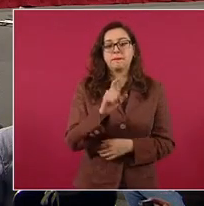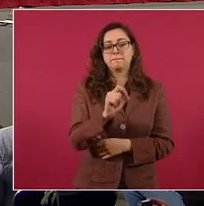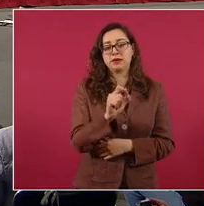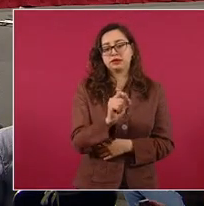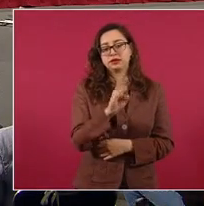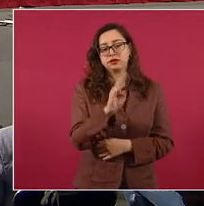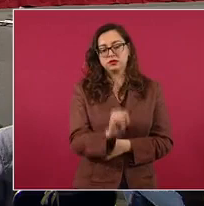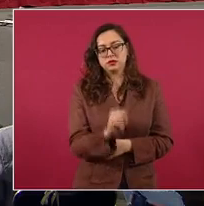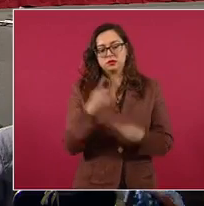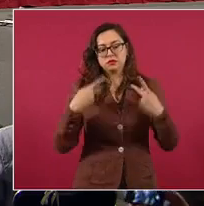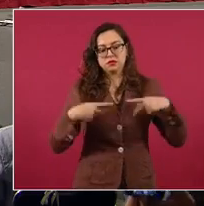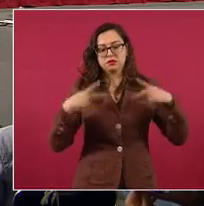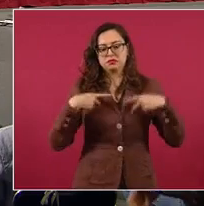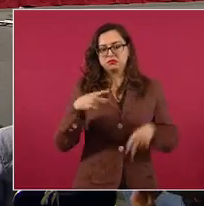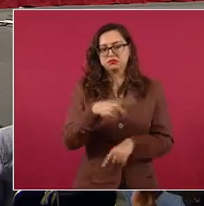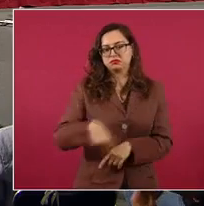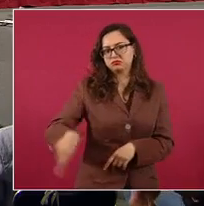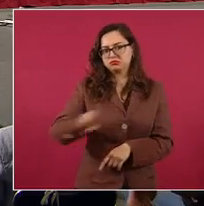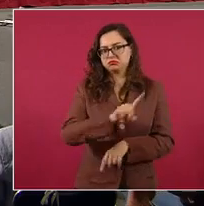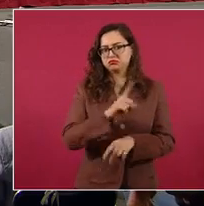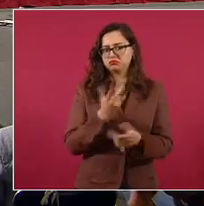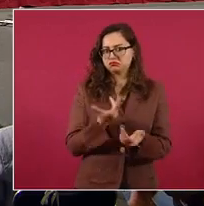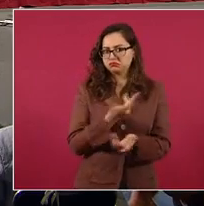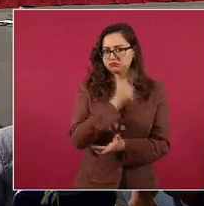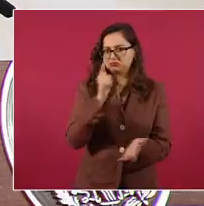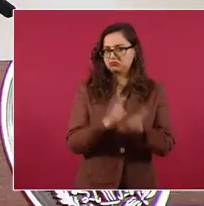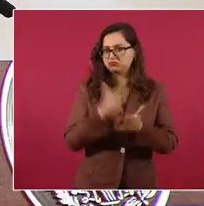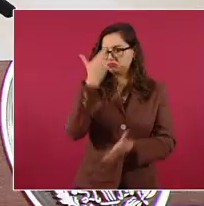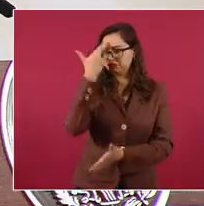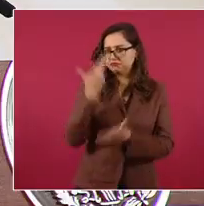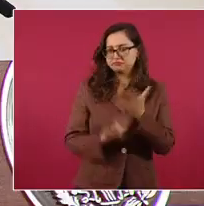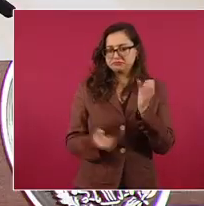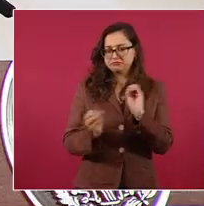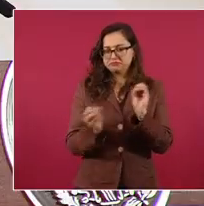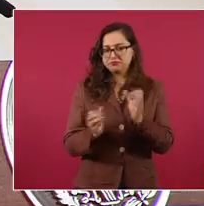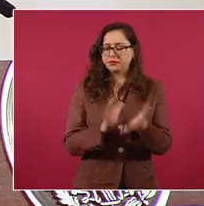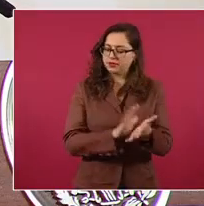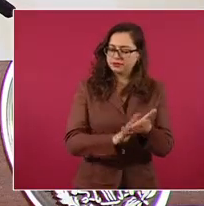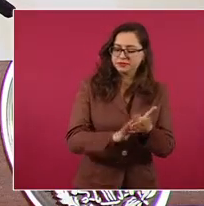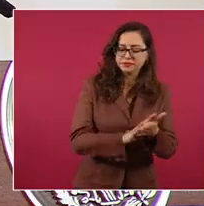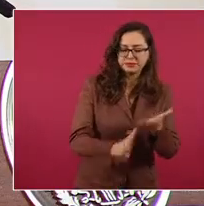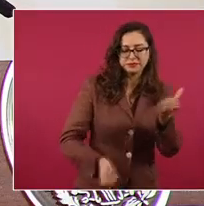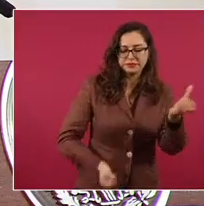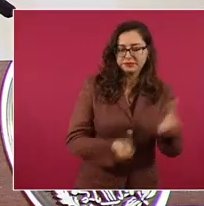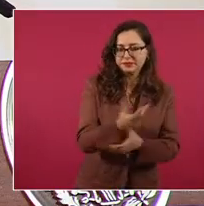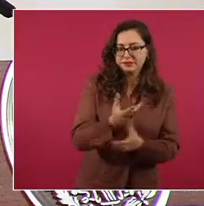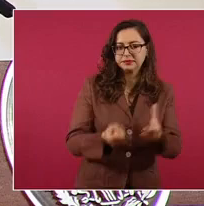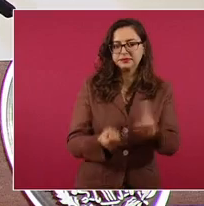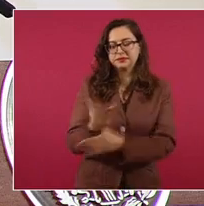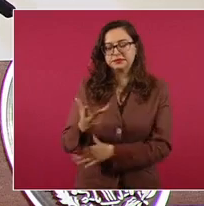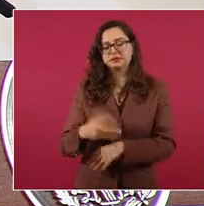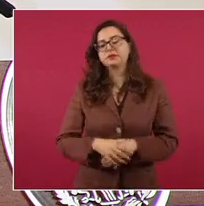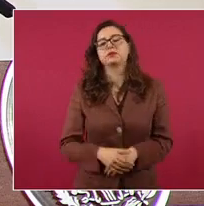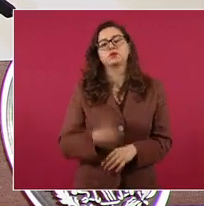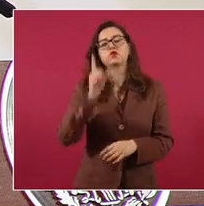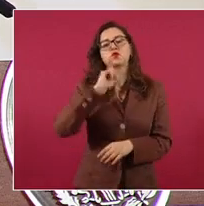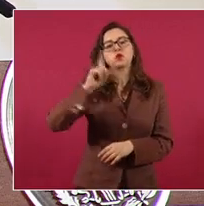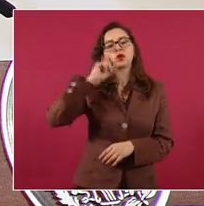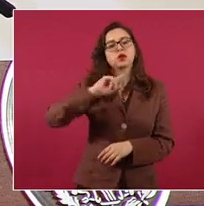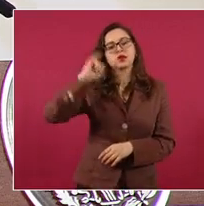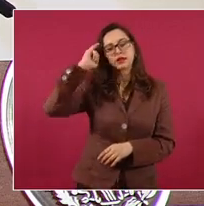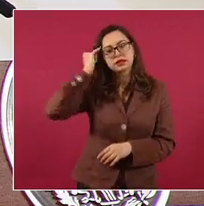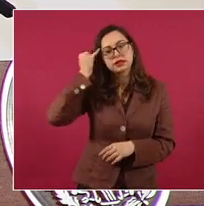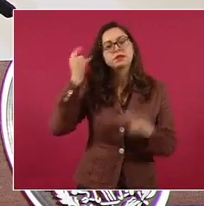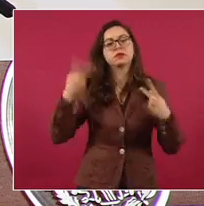en pobreza, de otras 2 mujeres, 2 indígenas, 2 personas con